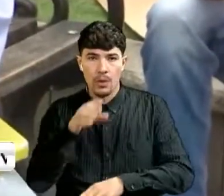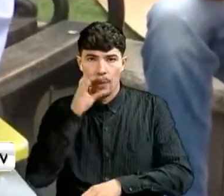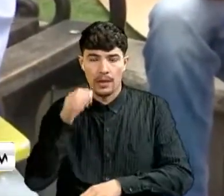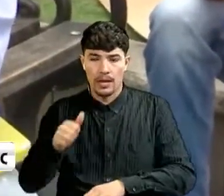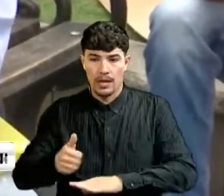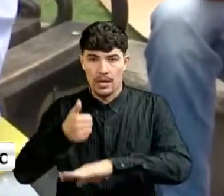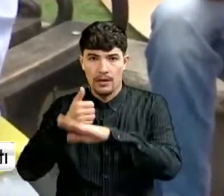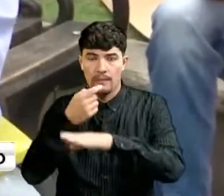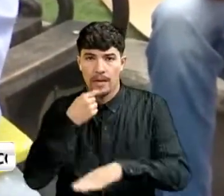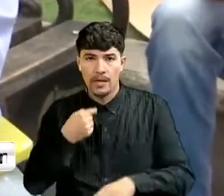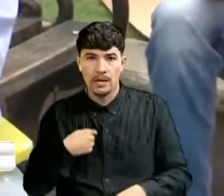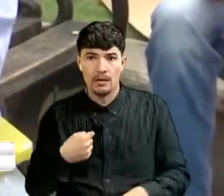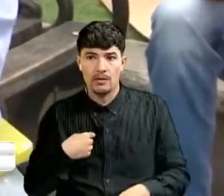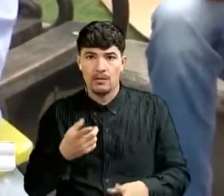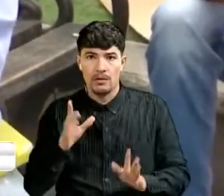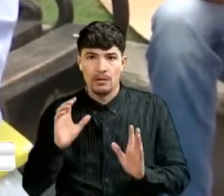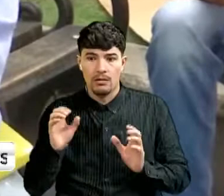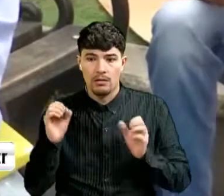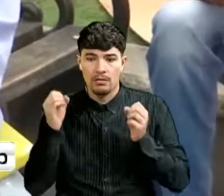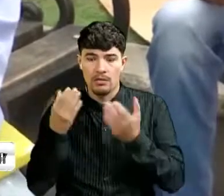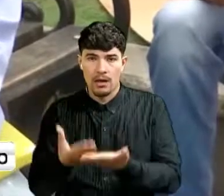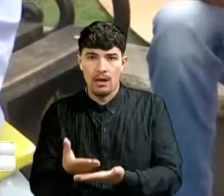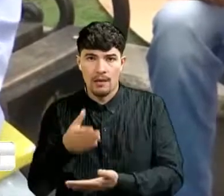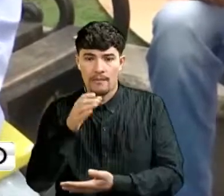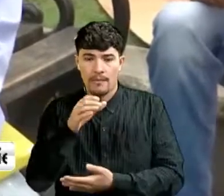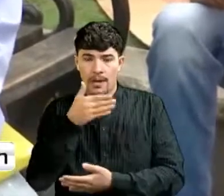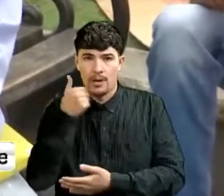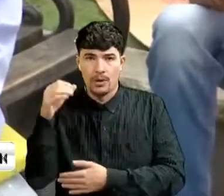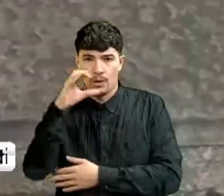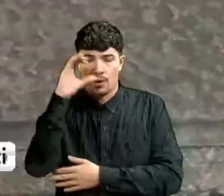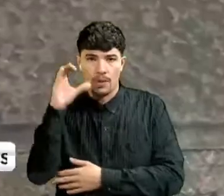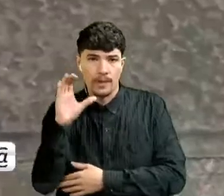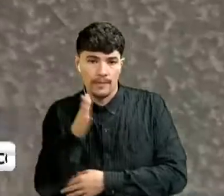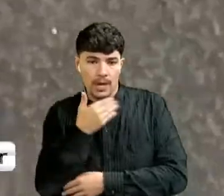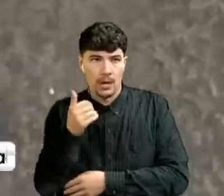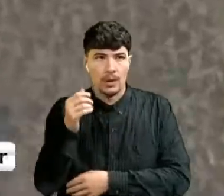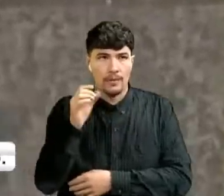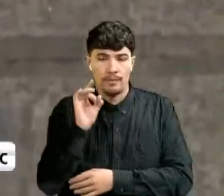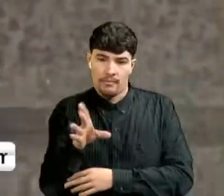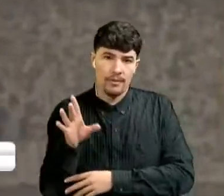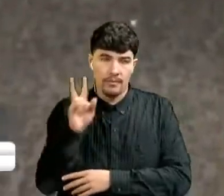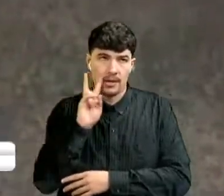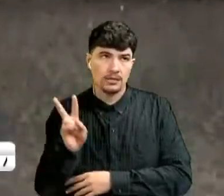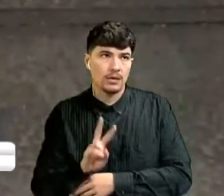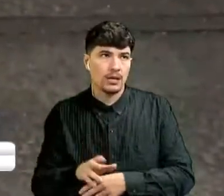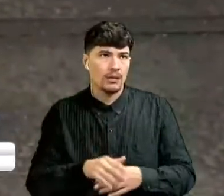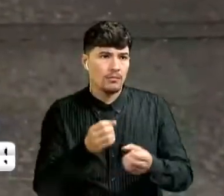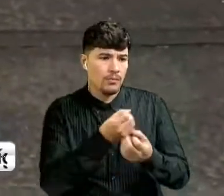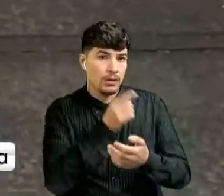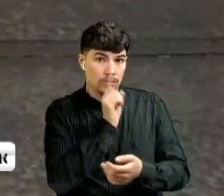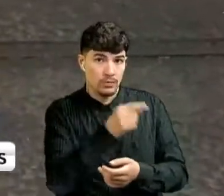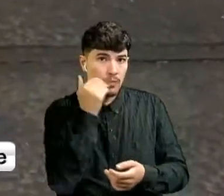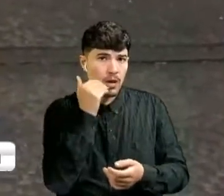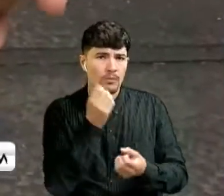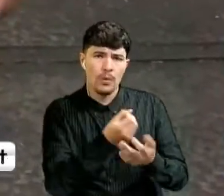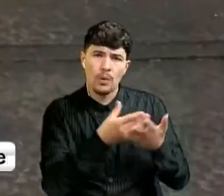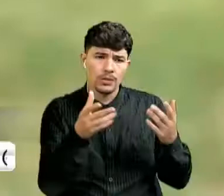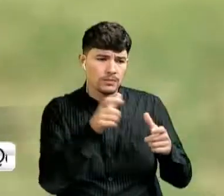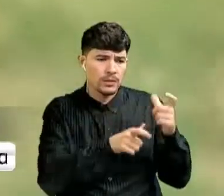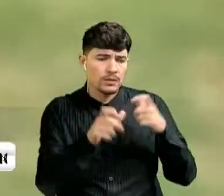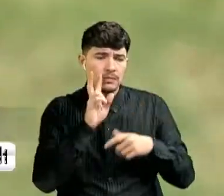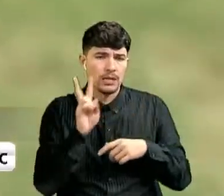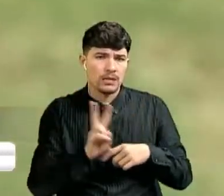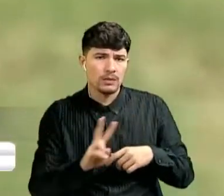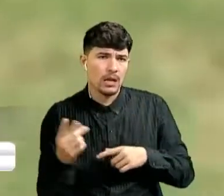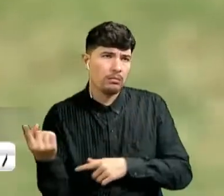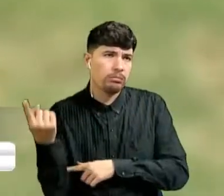digo me dijo prácticamente que prefería darle trabajo a una colombiana que a una venezolana como ella muchos venezolanos se someten a largas jornadas